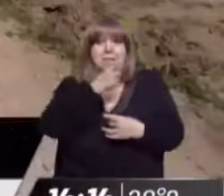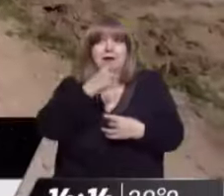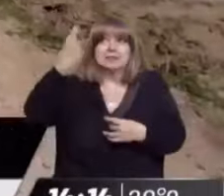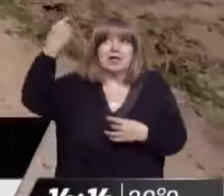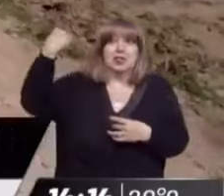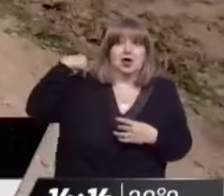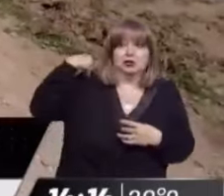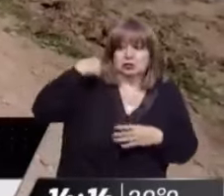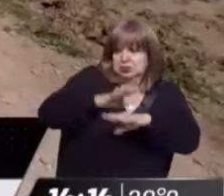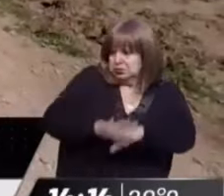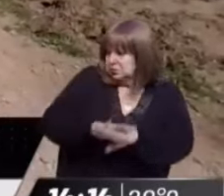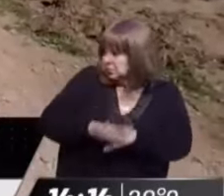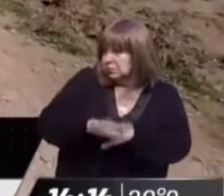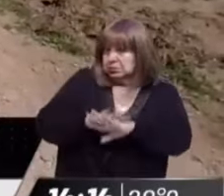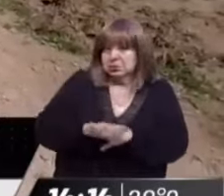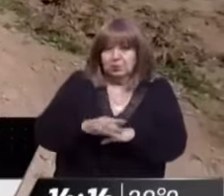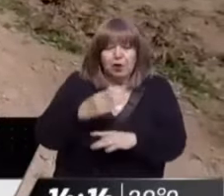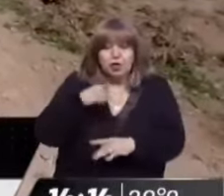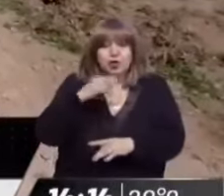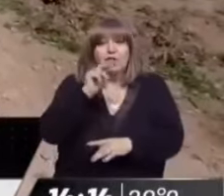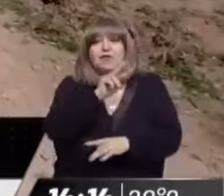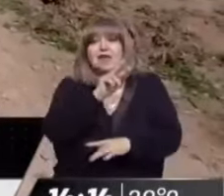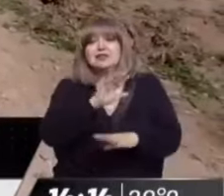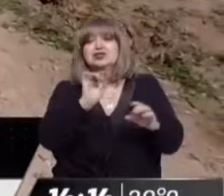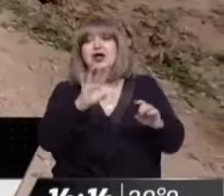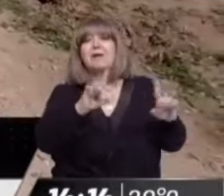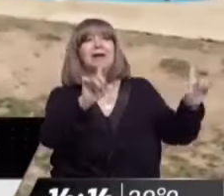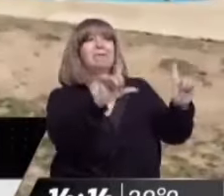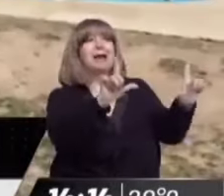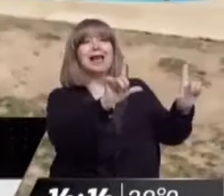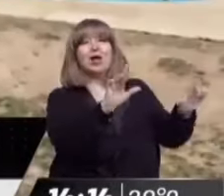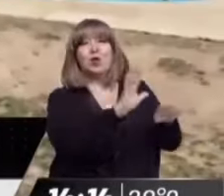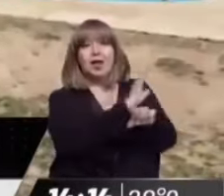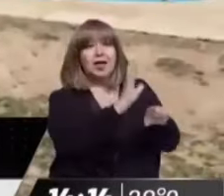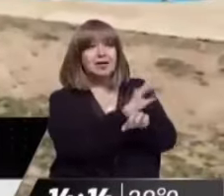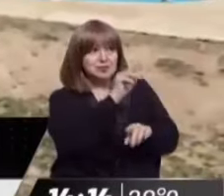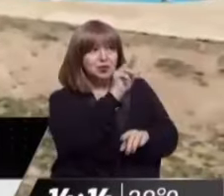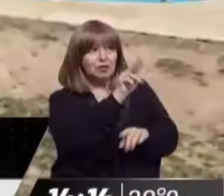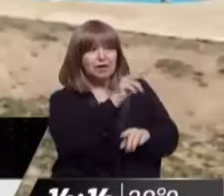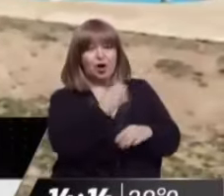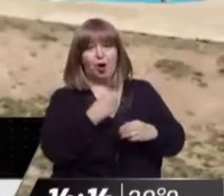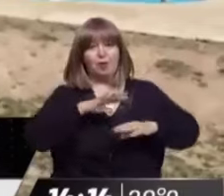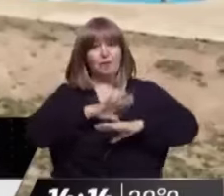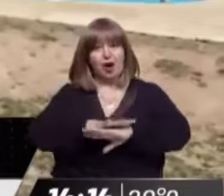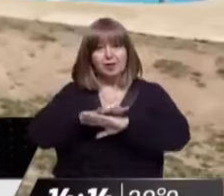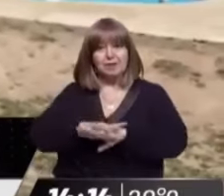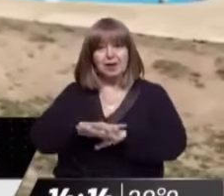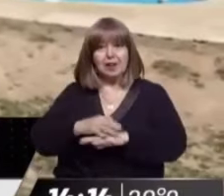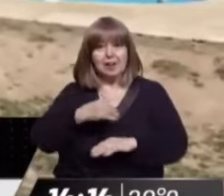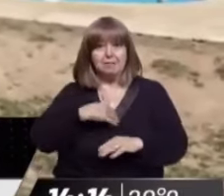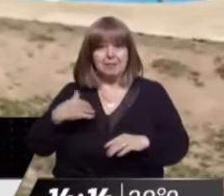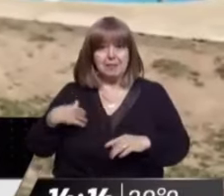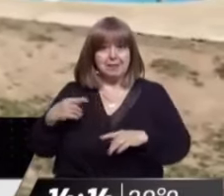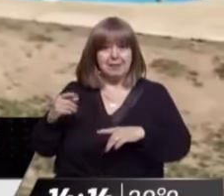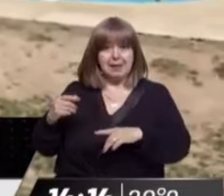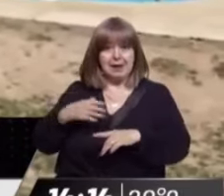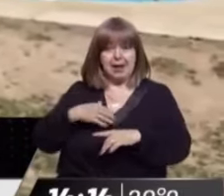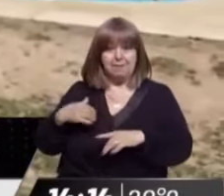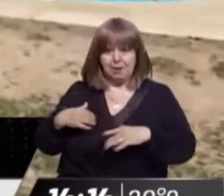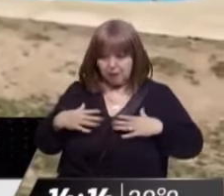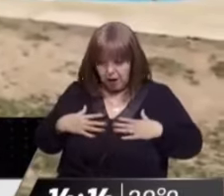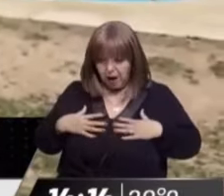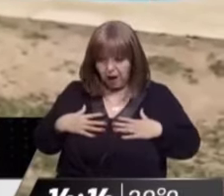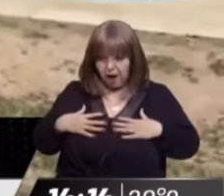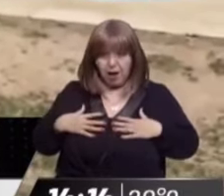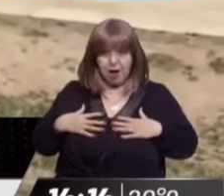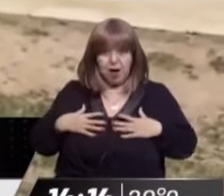Dios Estuvo conmigo en ese momento porque no yo lo había visto en las películas nada más y la madre quedó quedó helada así